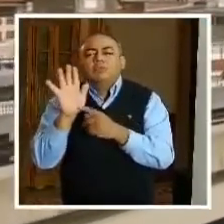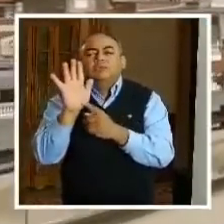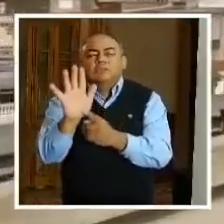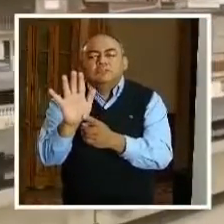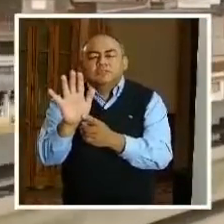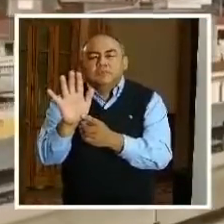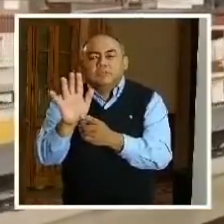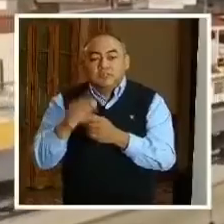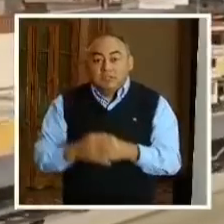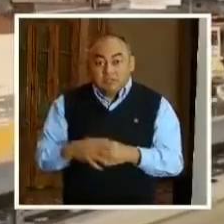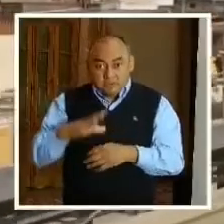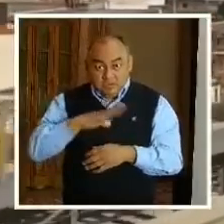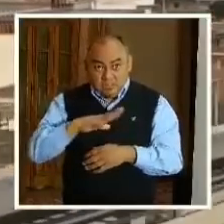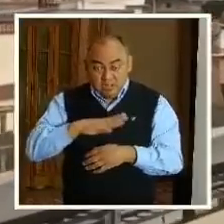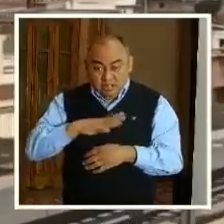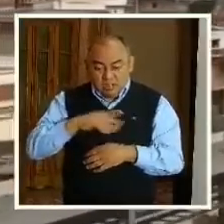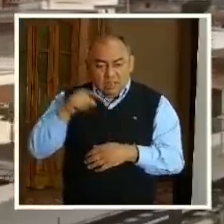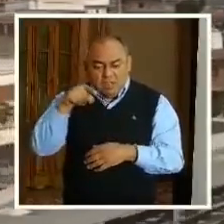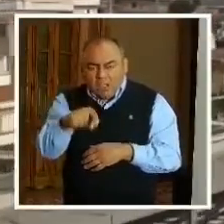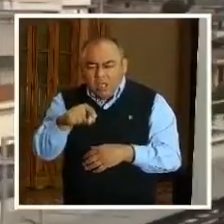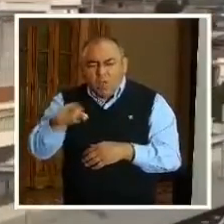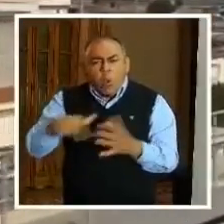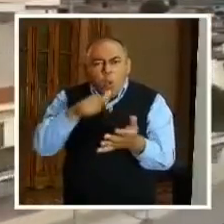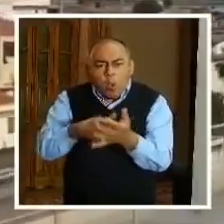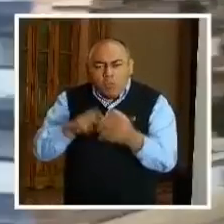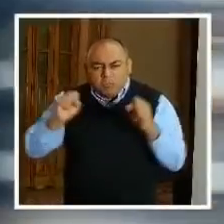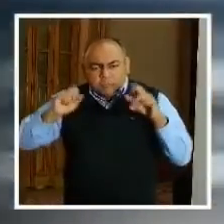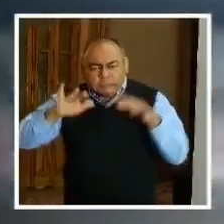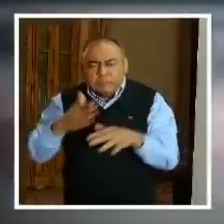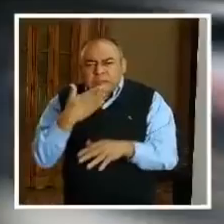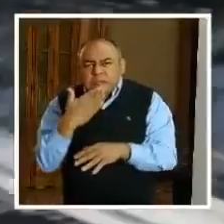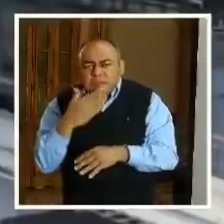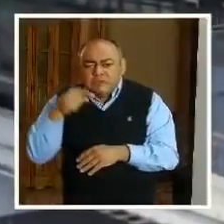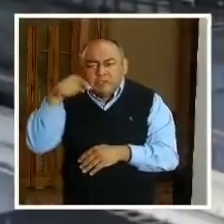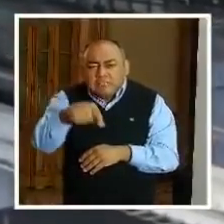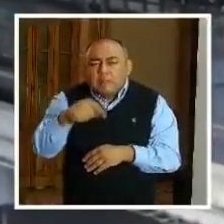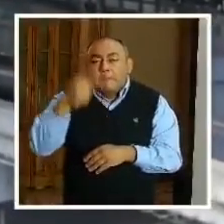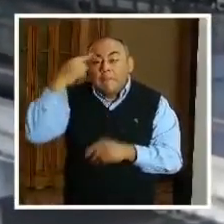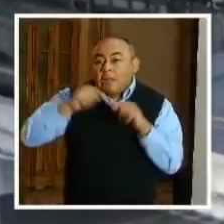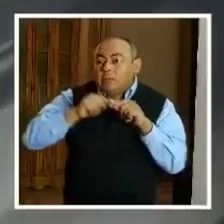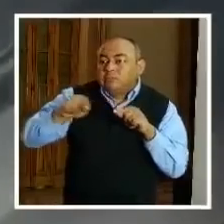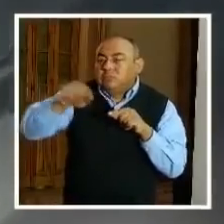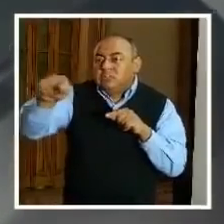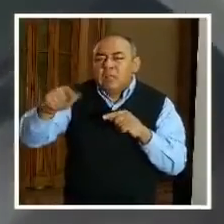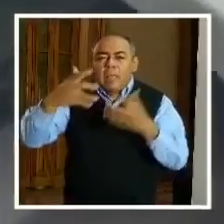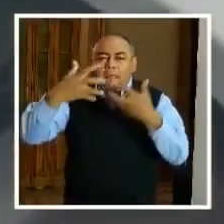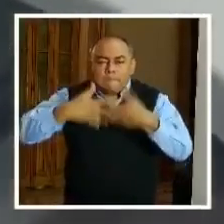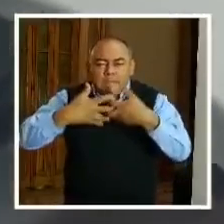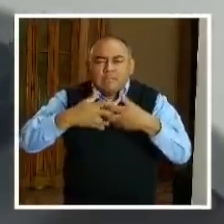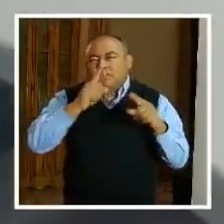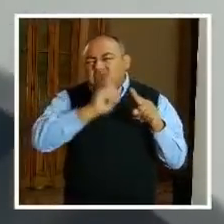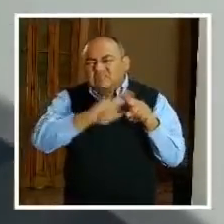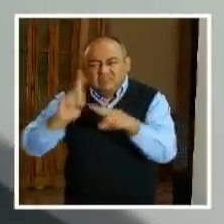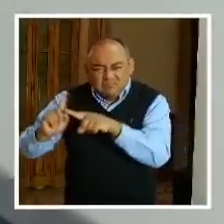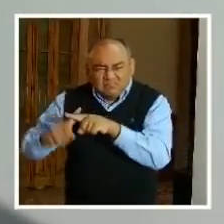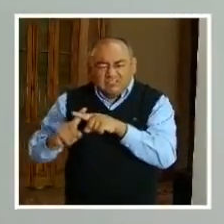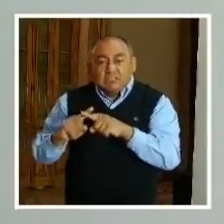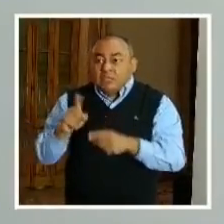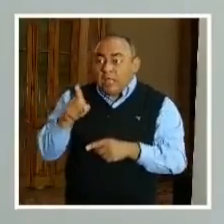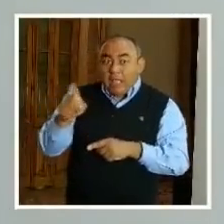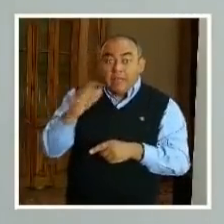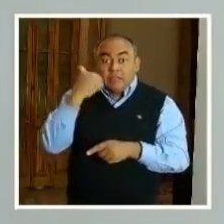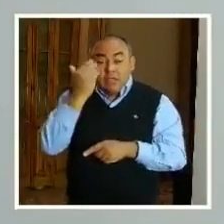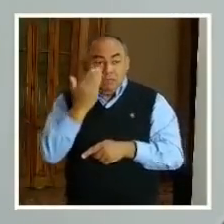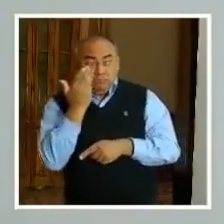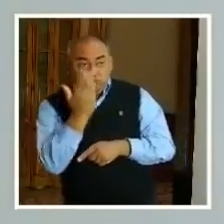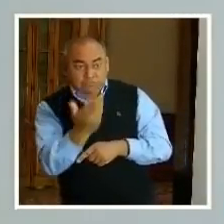Va a haber un concurso internacional donde vamos a llamar a las mejores empresas tecnológicas y que ofrezcan sistemas